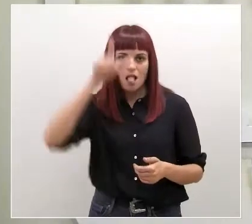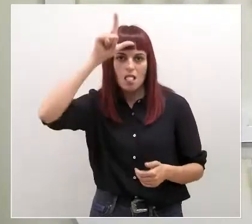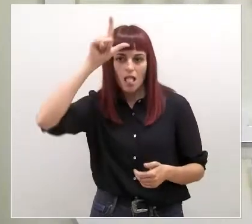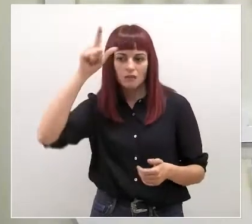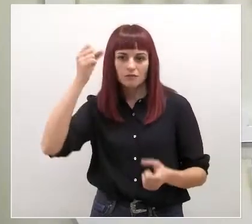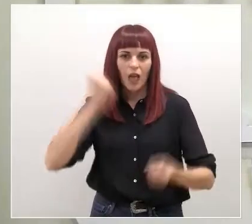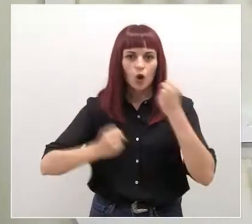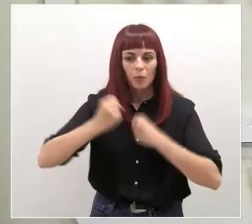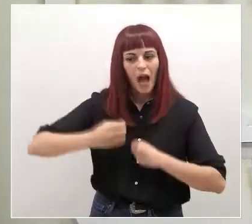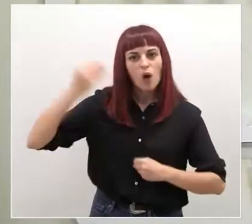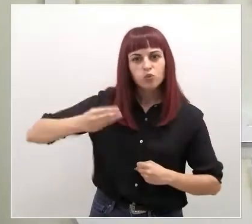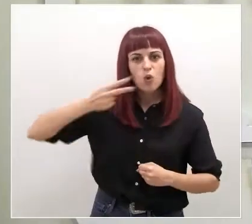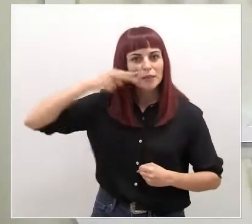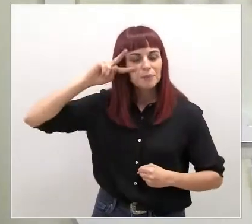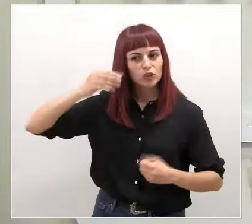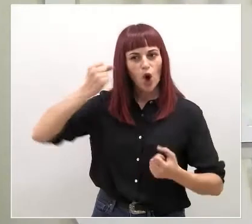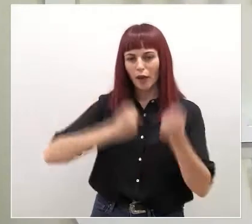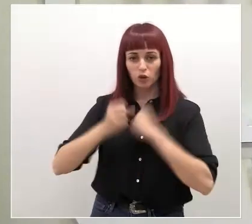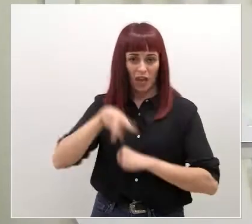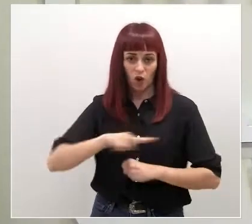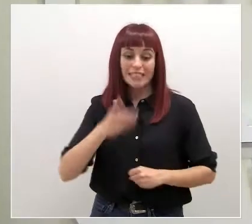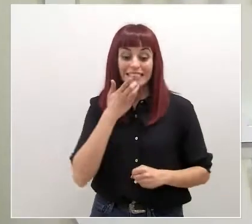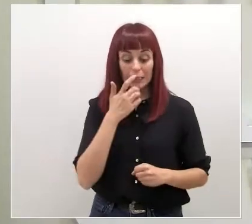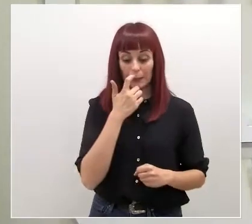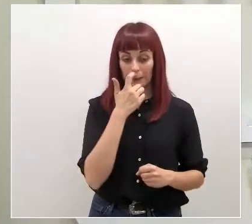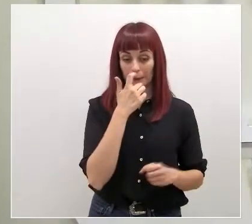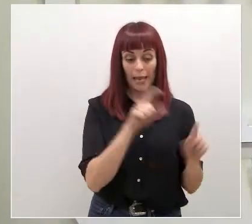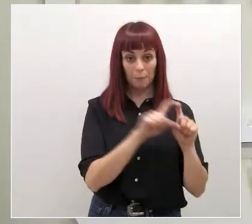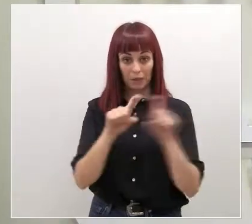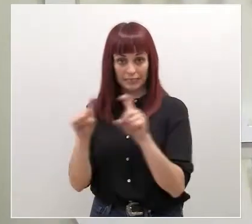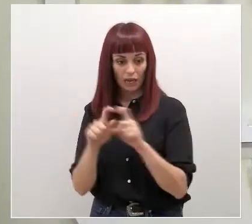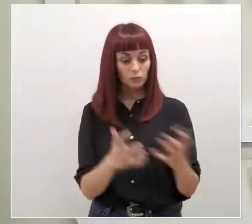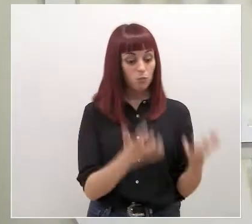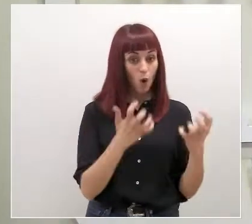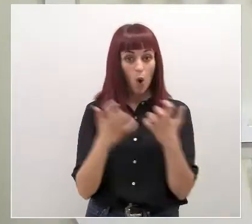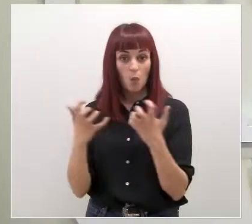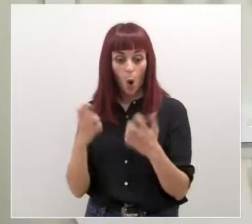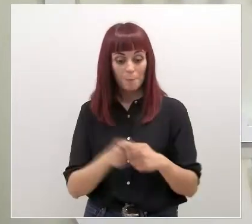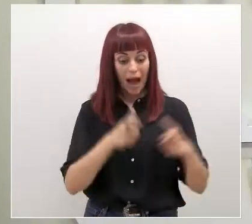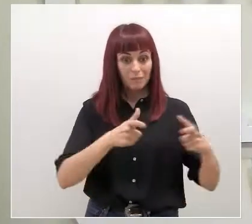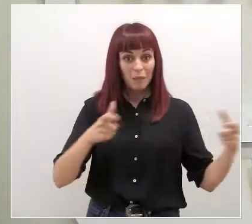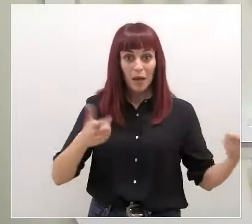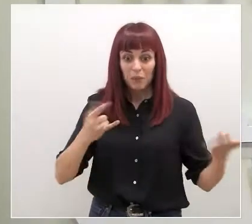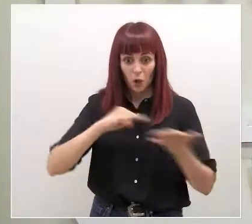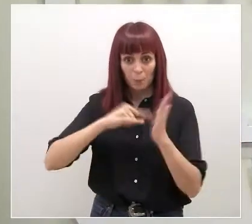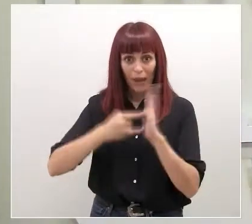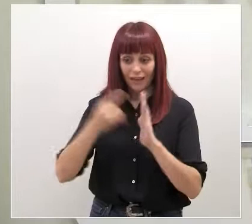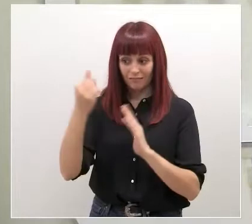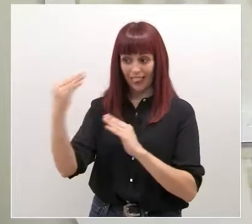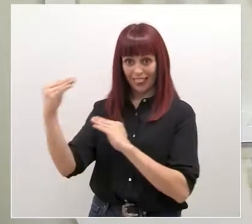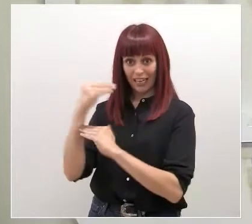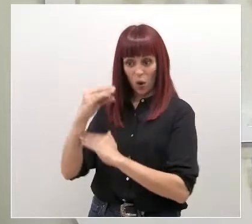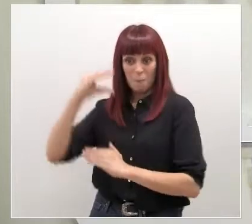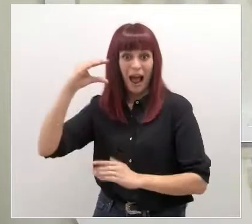cuenta que aumentar las posibles empresas beneficiarias sin dotar a este plan de más recursos